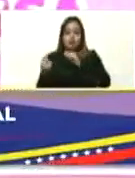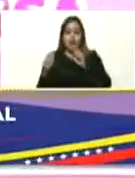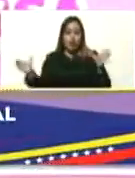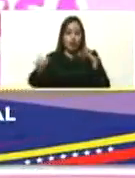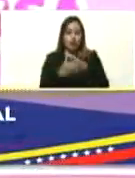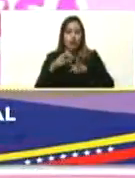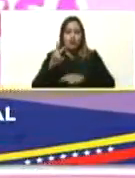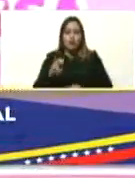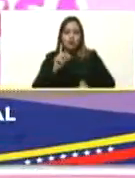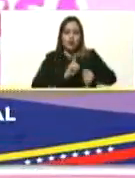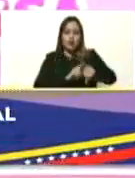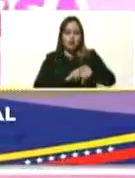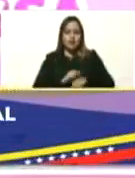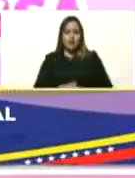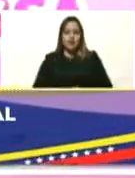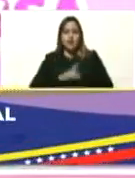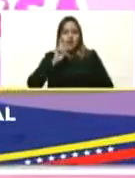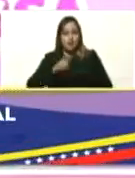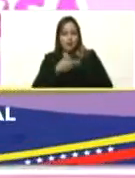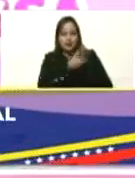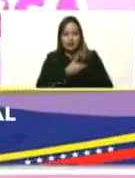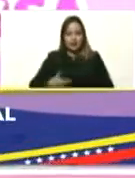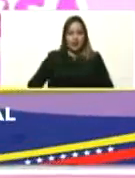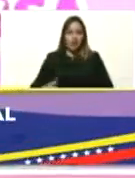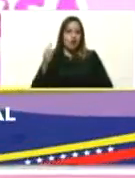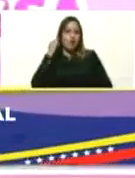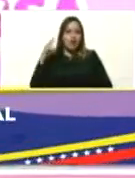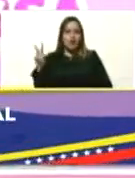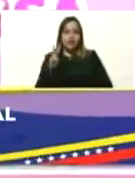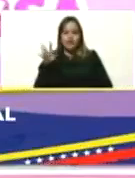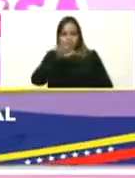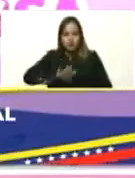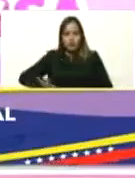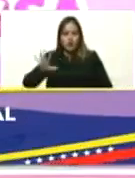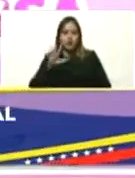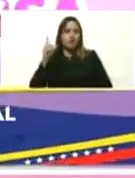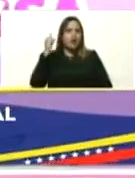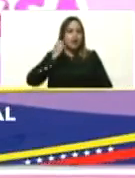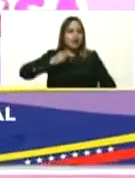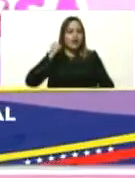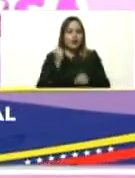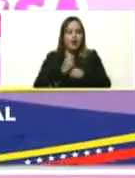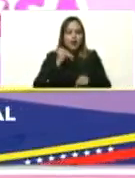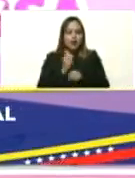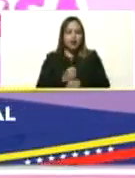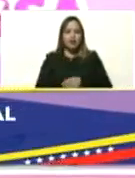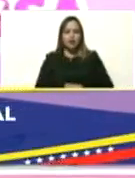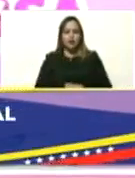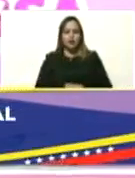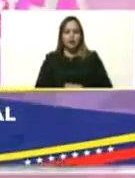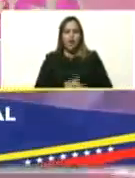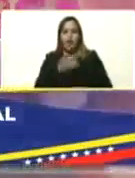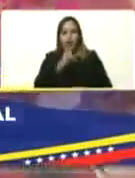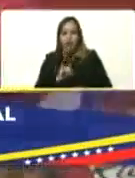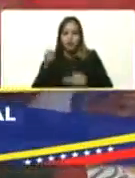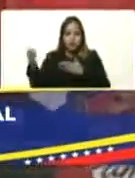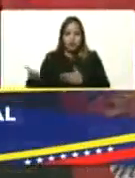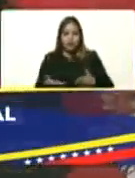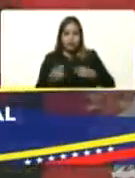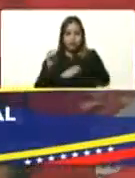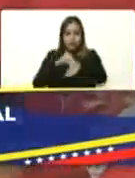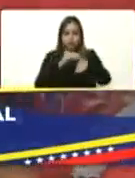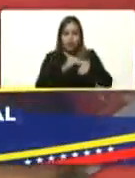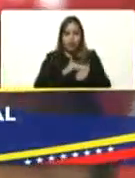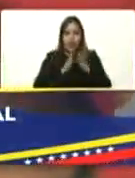Época, sino también, presidente, la mujer venezolana, mujer trabajadora, nos ha indicado que